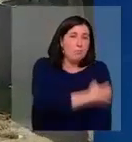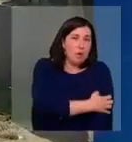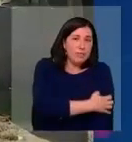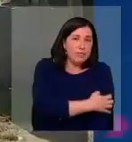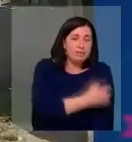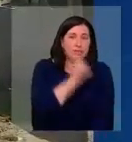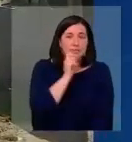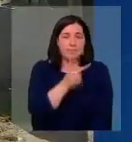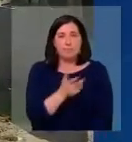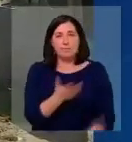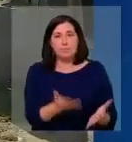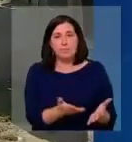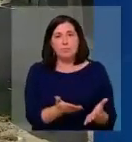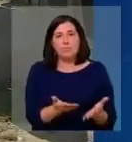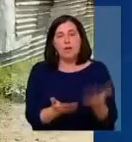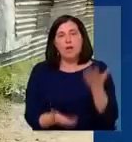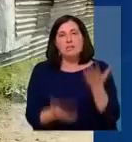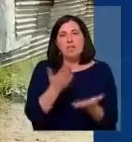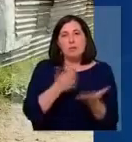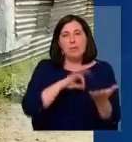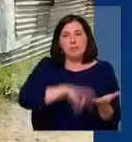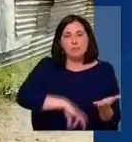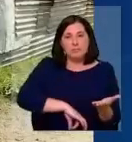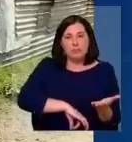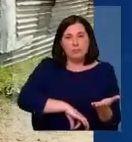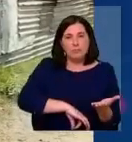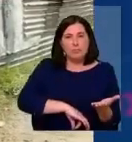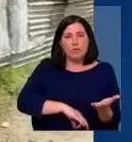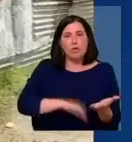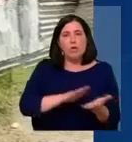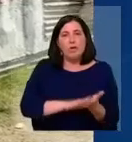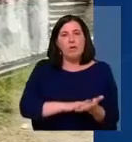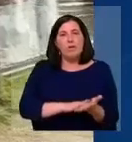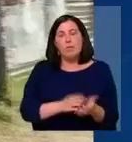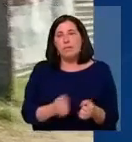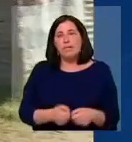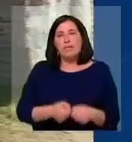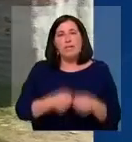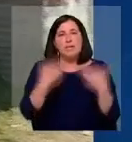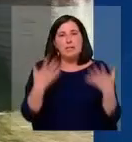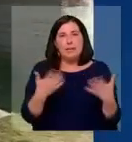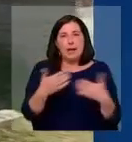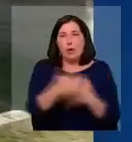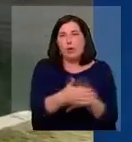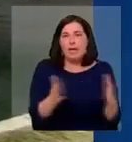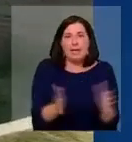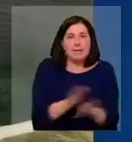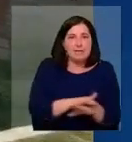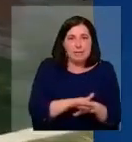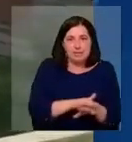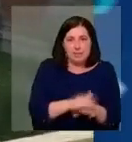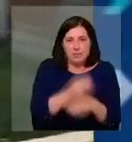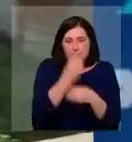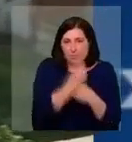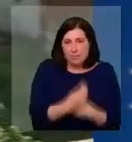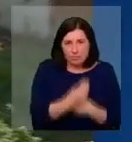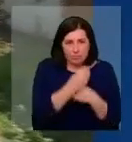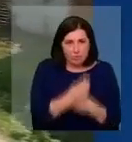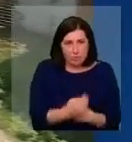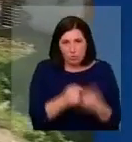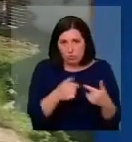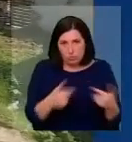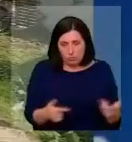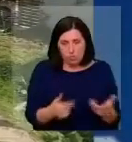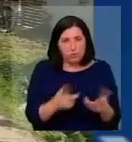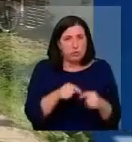el nivel de ingreso del hogar con el valor de una canasta básica de consumo que incluye bienes alimenticios y no